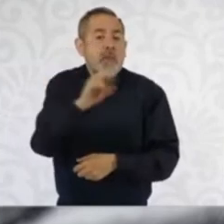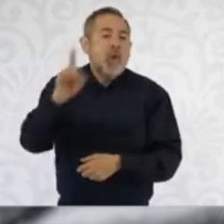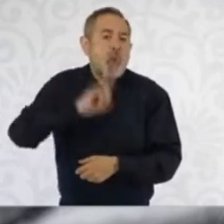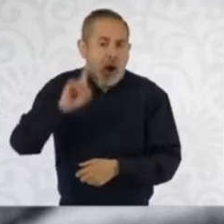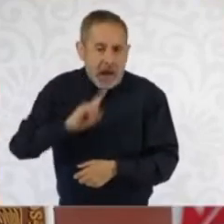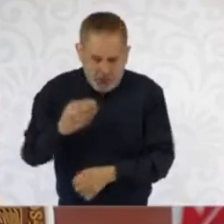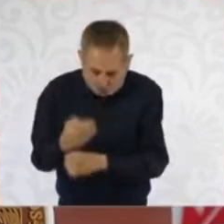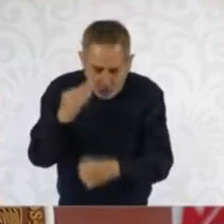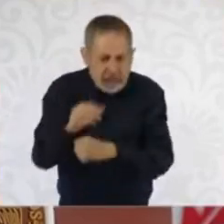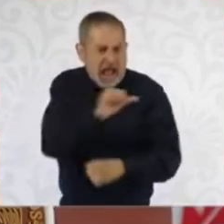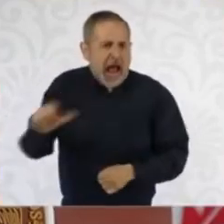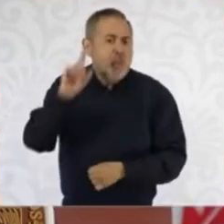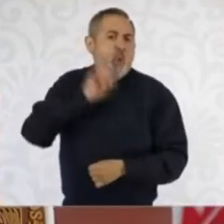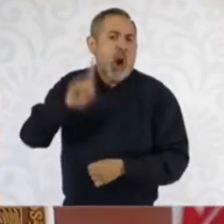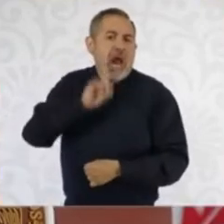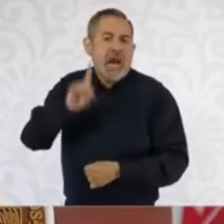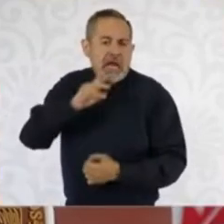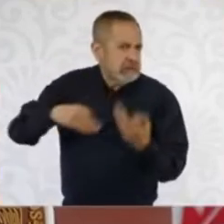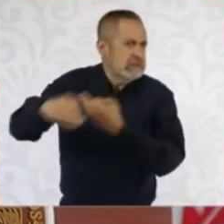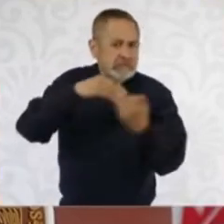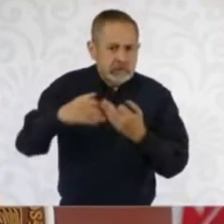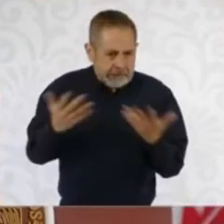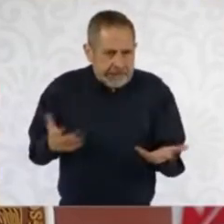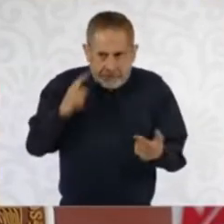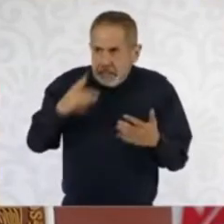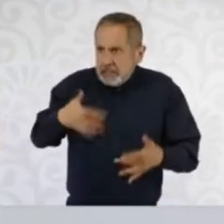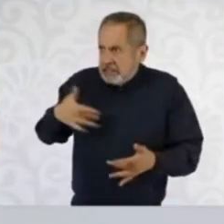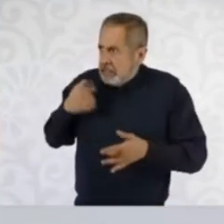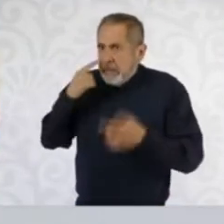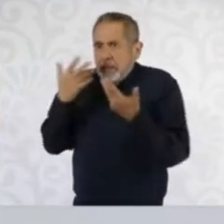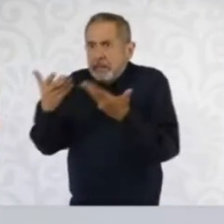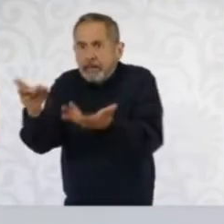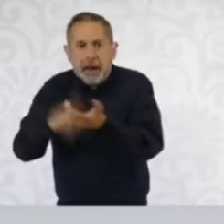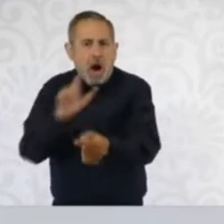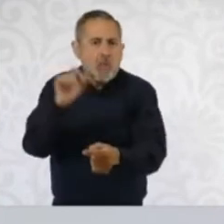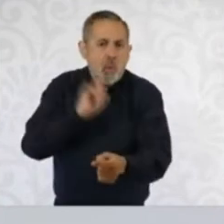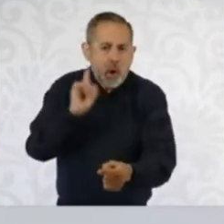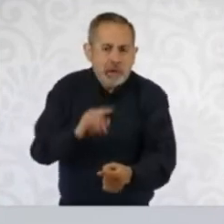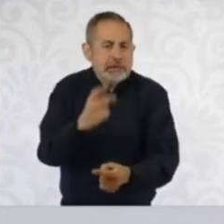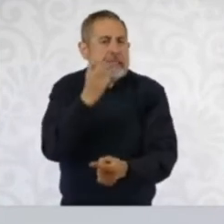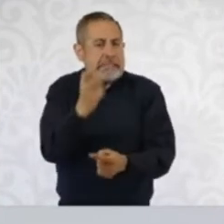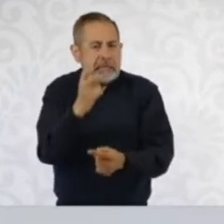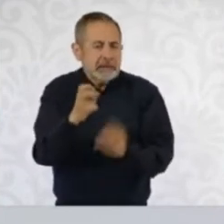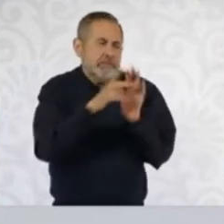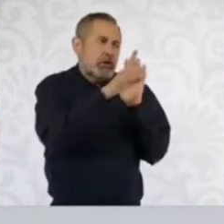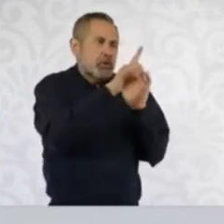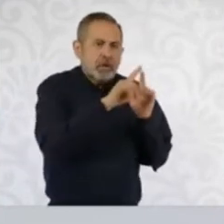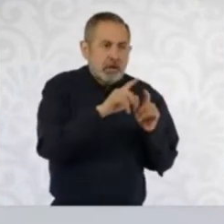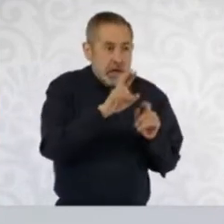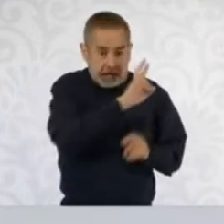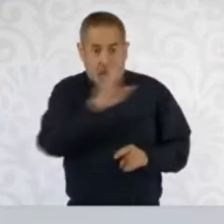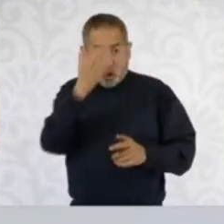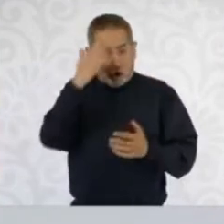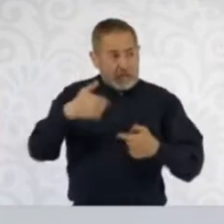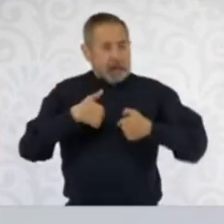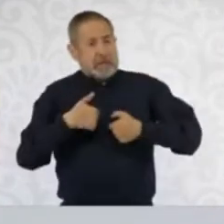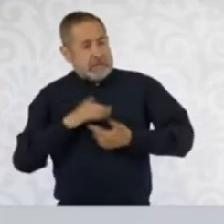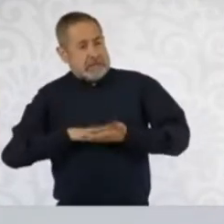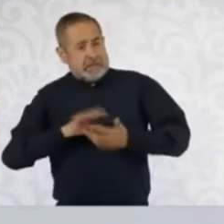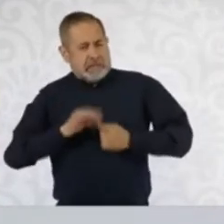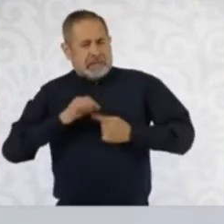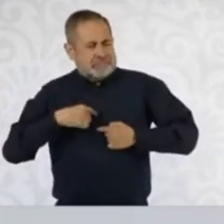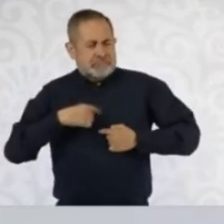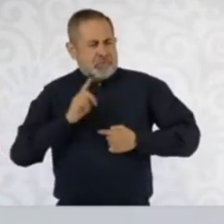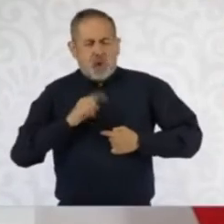se percibe, se siente en nuestro país. Y ese es el reconocimiento que hay al momento que está